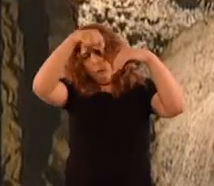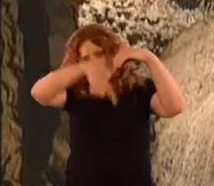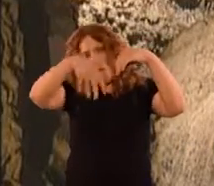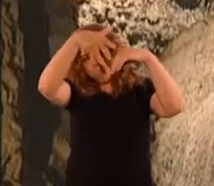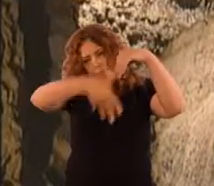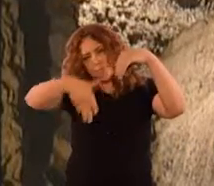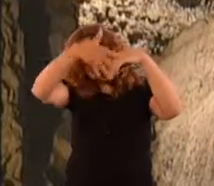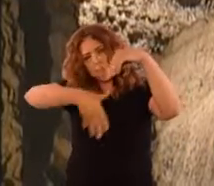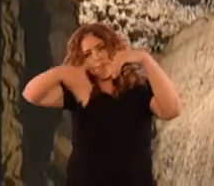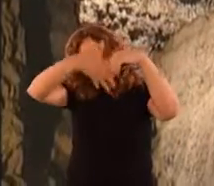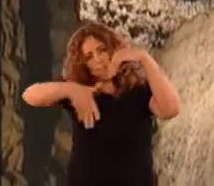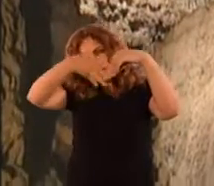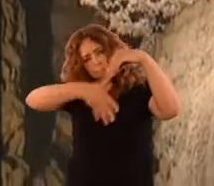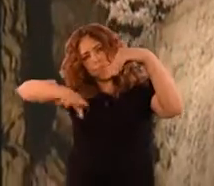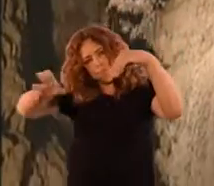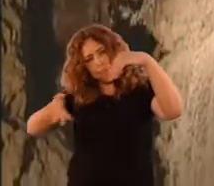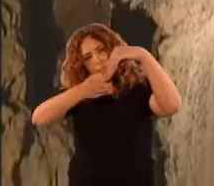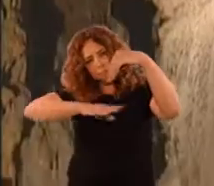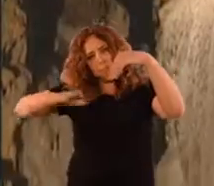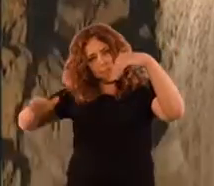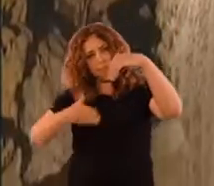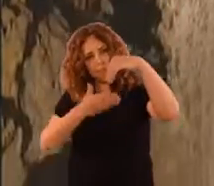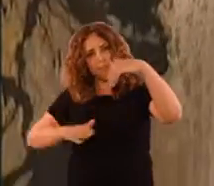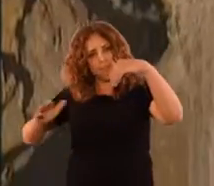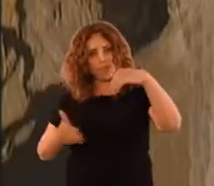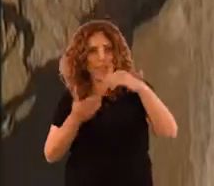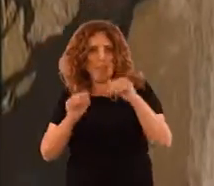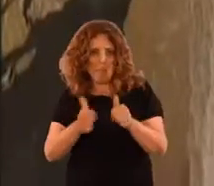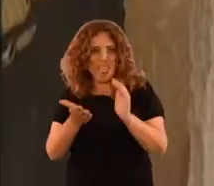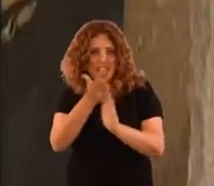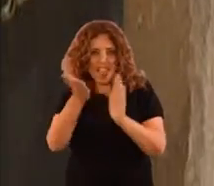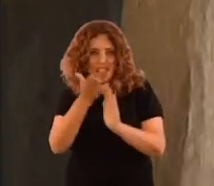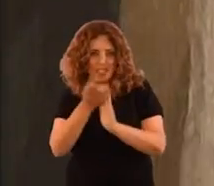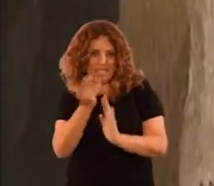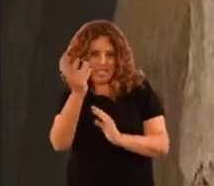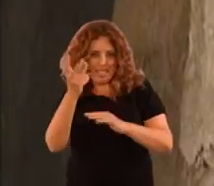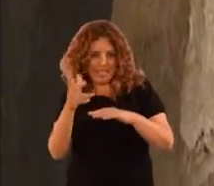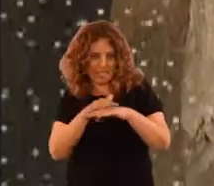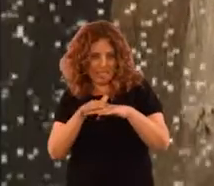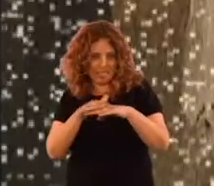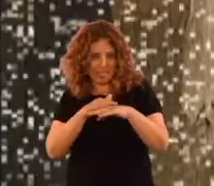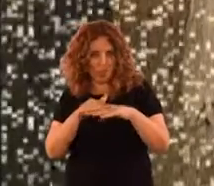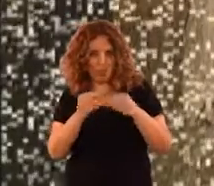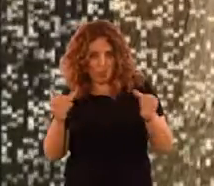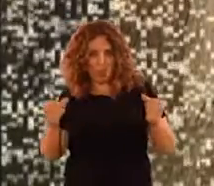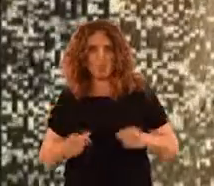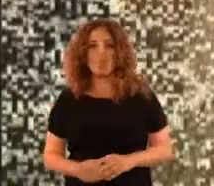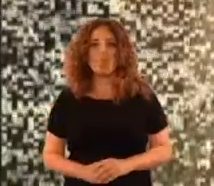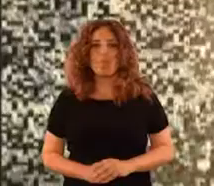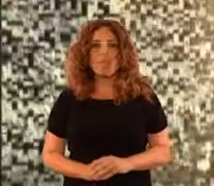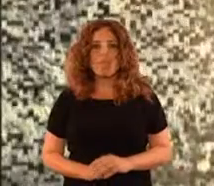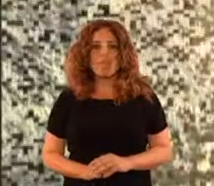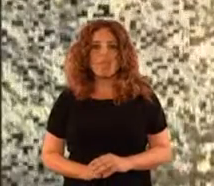el interior del karst. Así comienza la disolución subterránea del yeso.